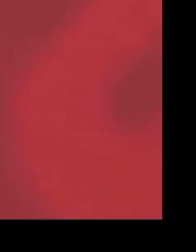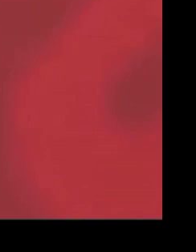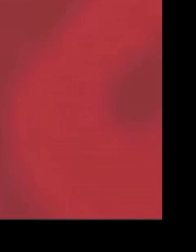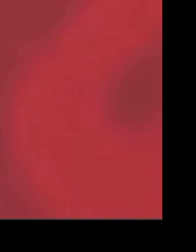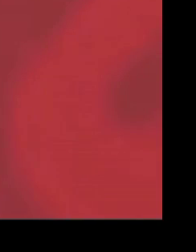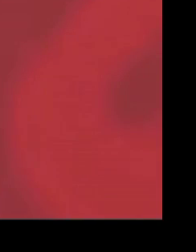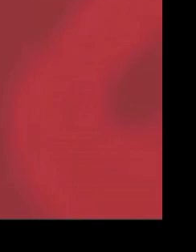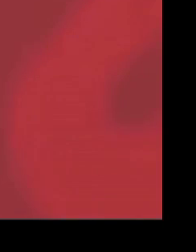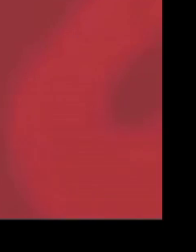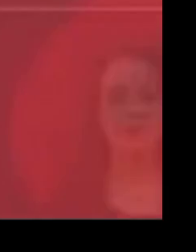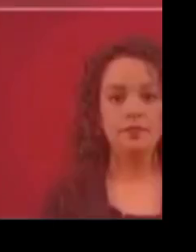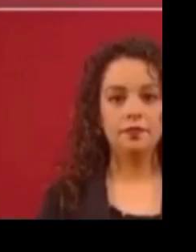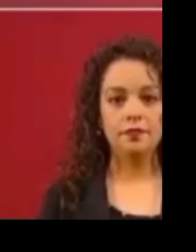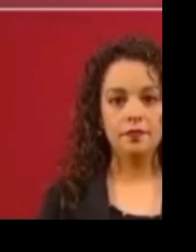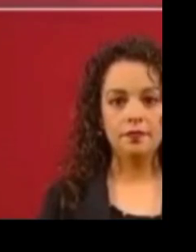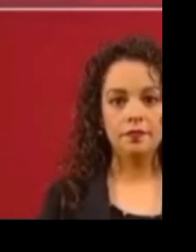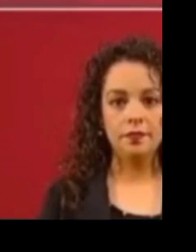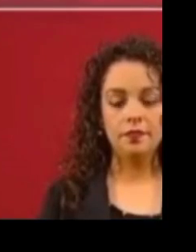muchos,